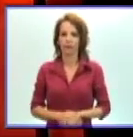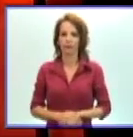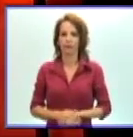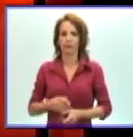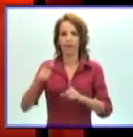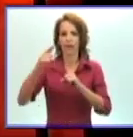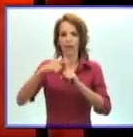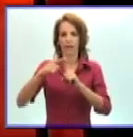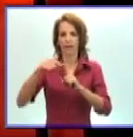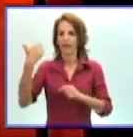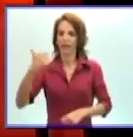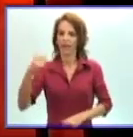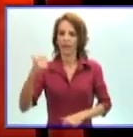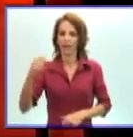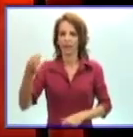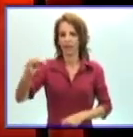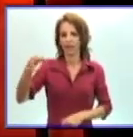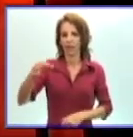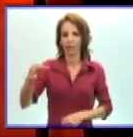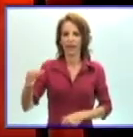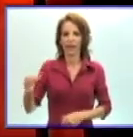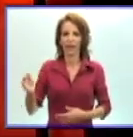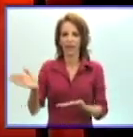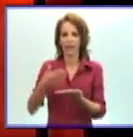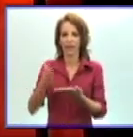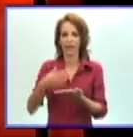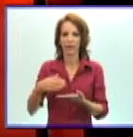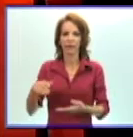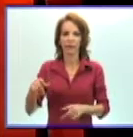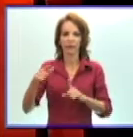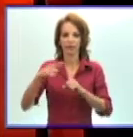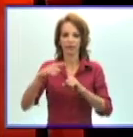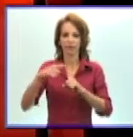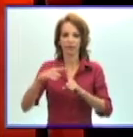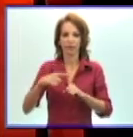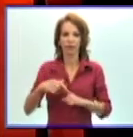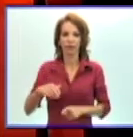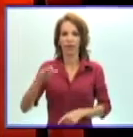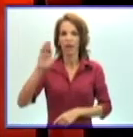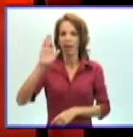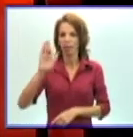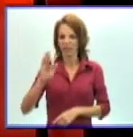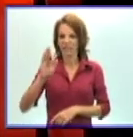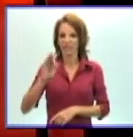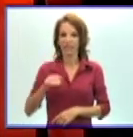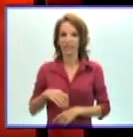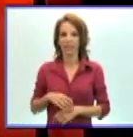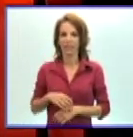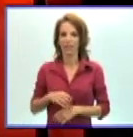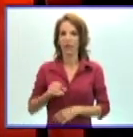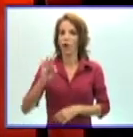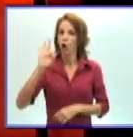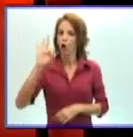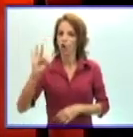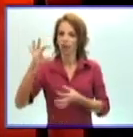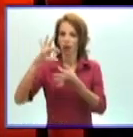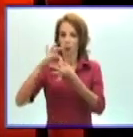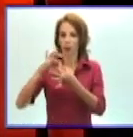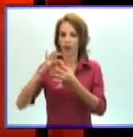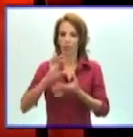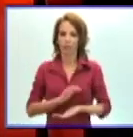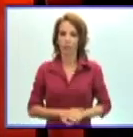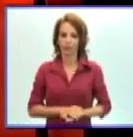la página 22 del libro de texto de física de octavo grado. Ahí había varios incisos y